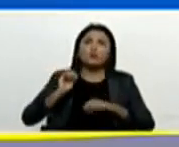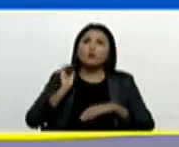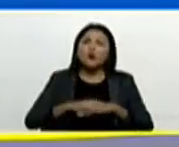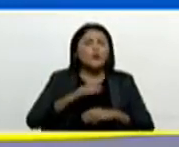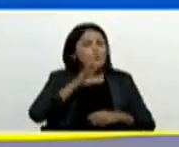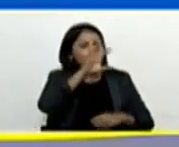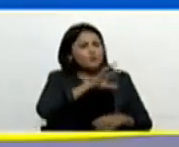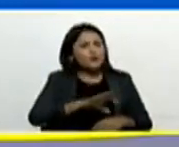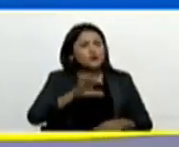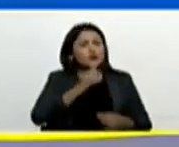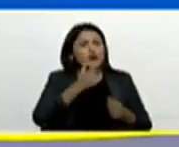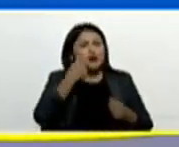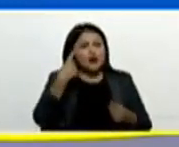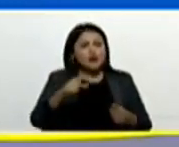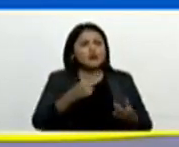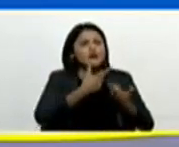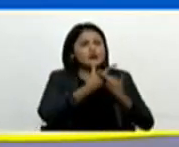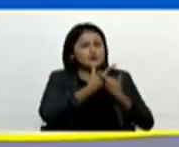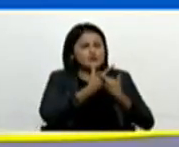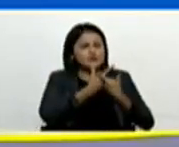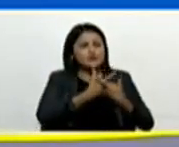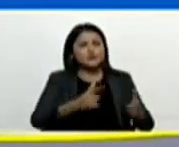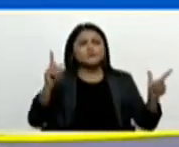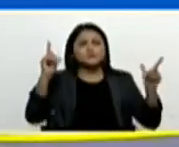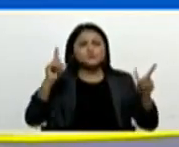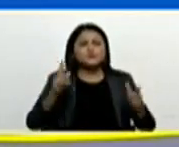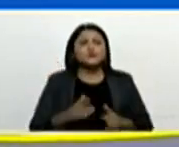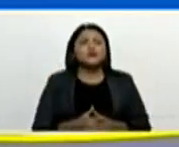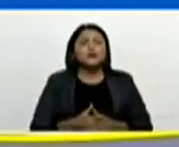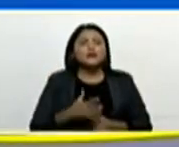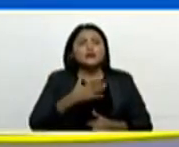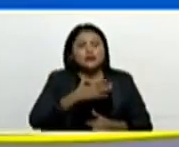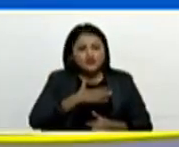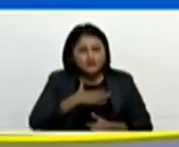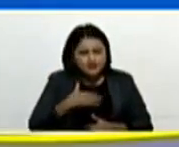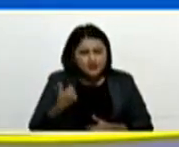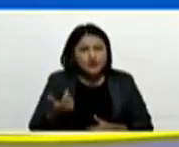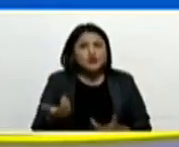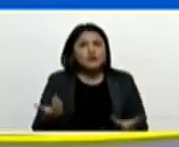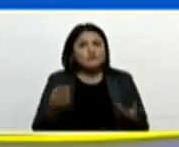quieren autodeterminarse, los pueblos quieren vivir con tranquilidad